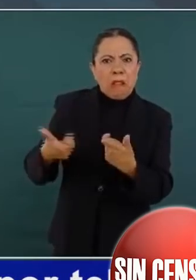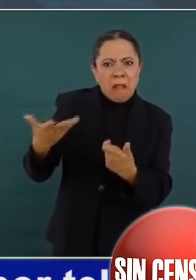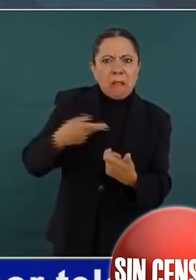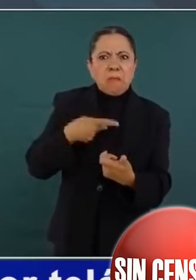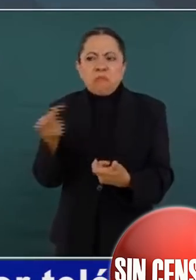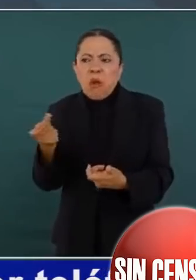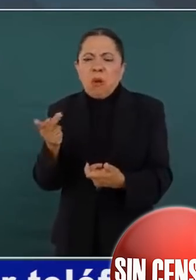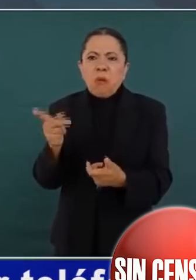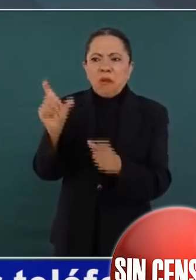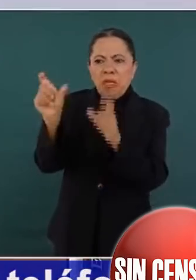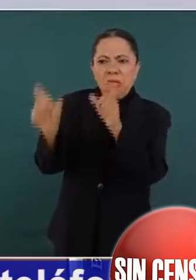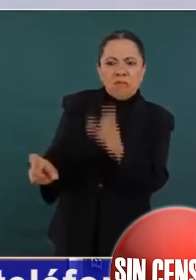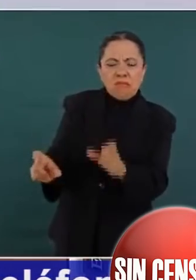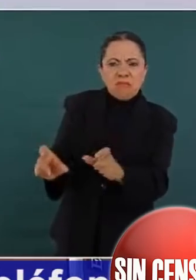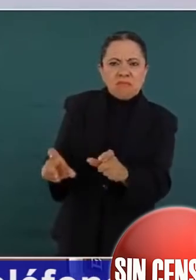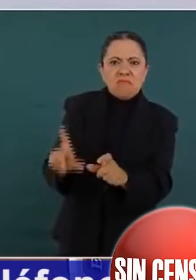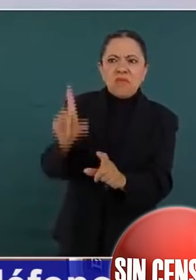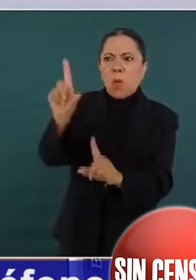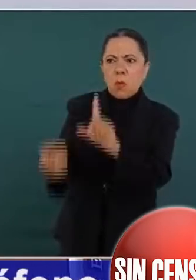de humillaciones,